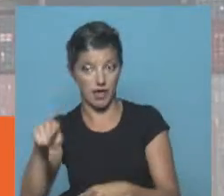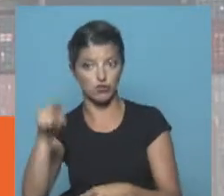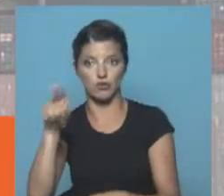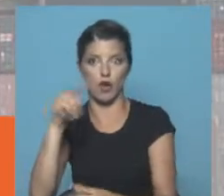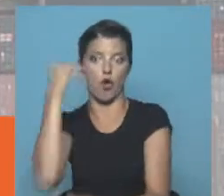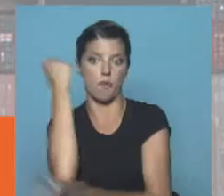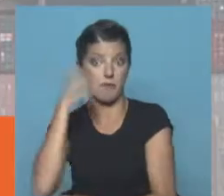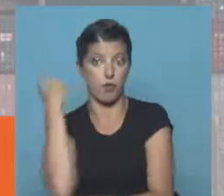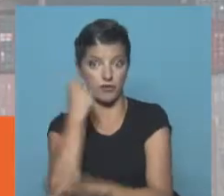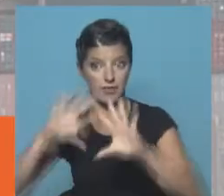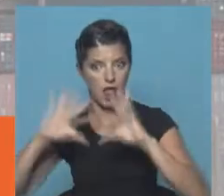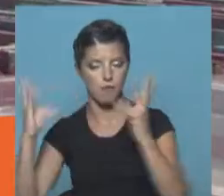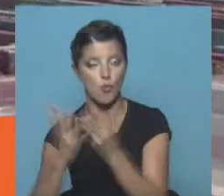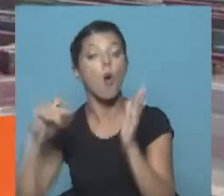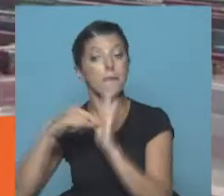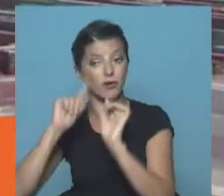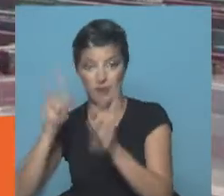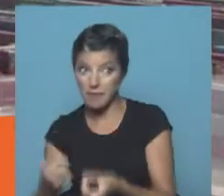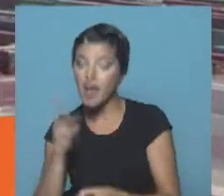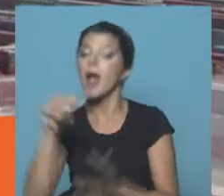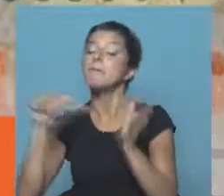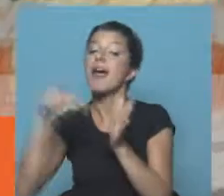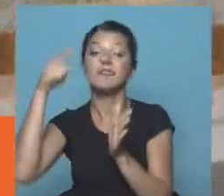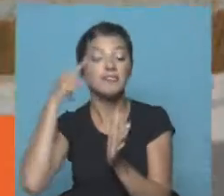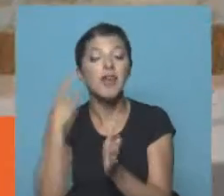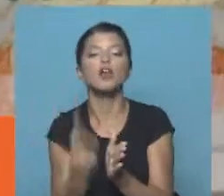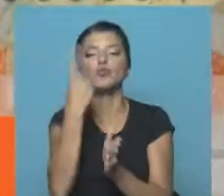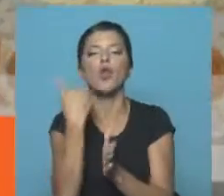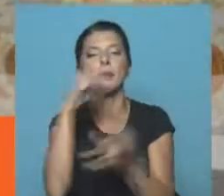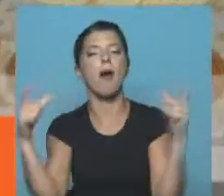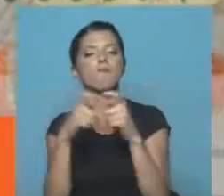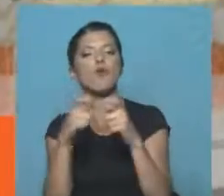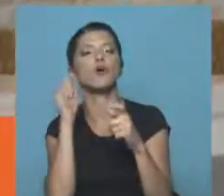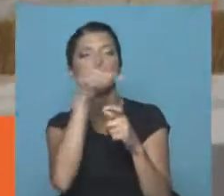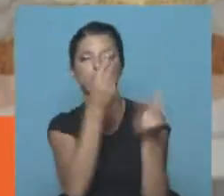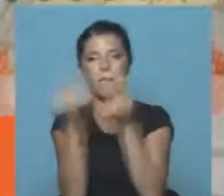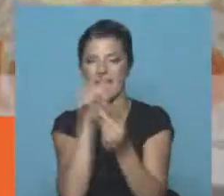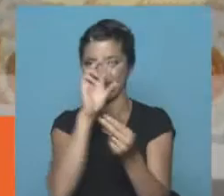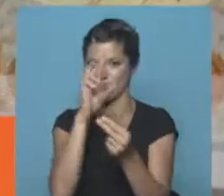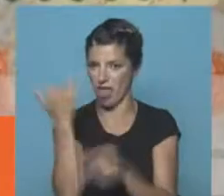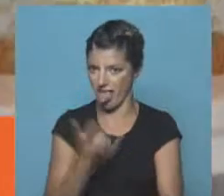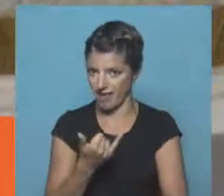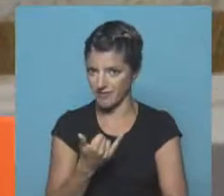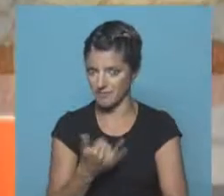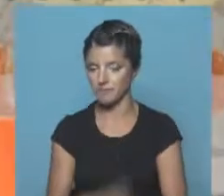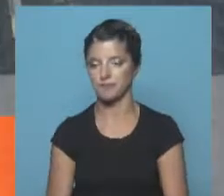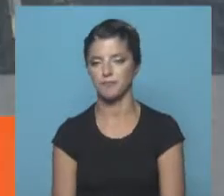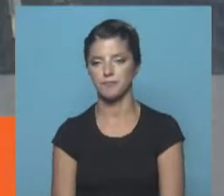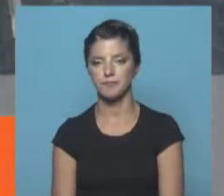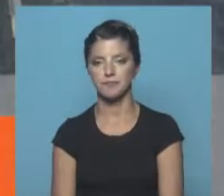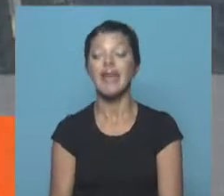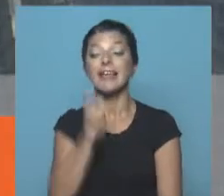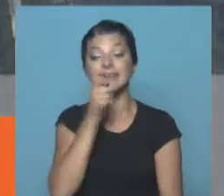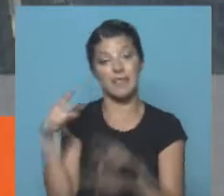gigante asiático, sino porque además China es el principal tenedor de bonos del Tesoro estadounidense.